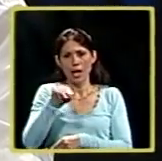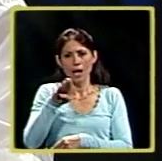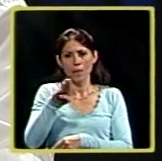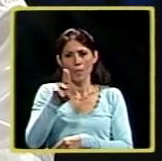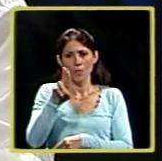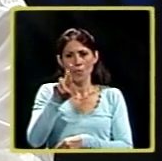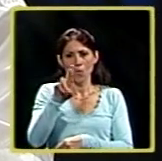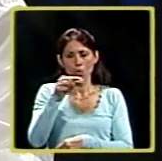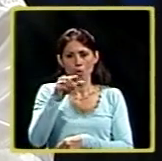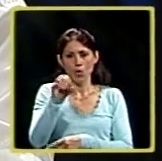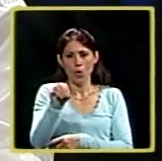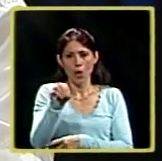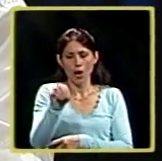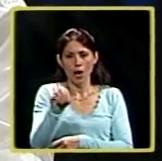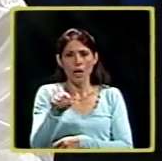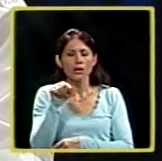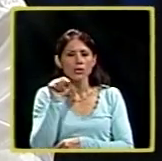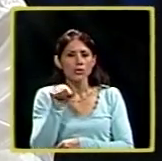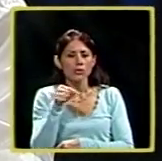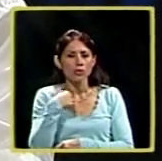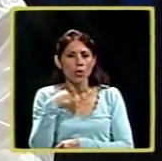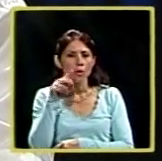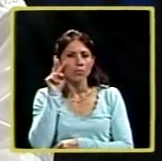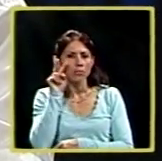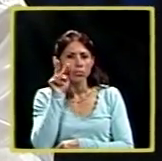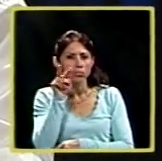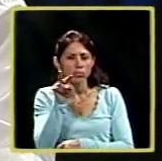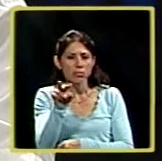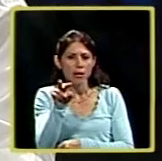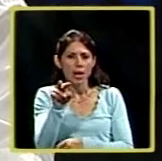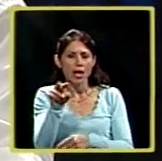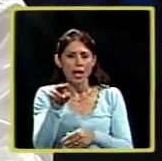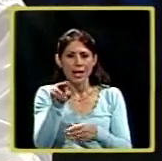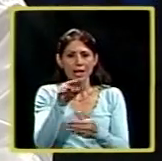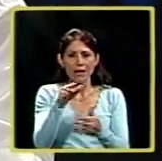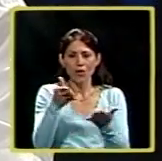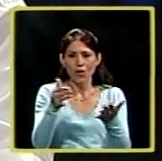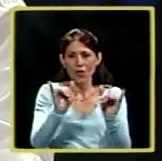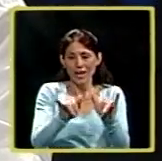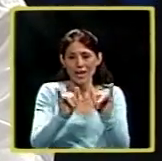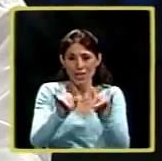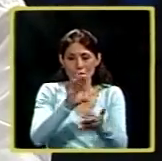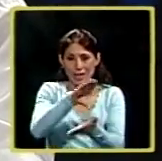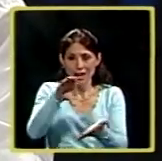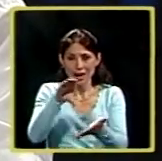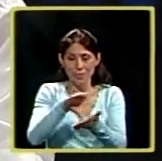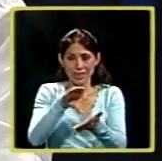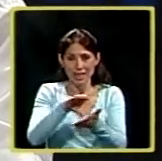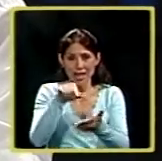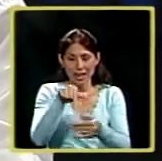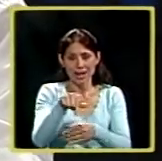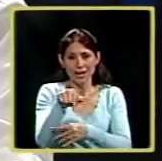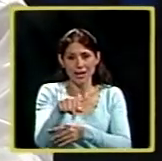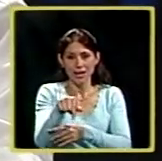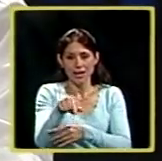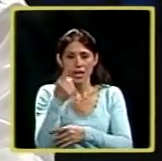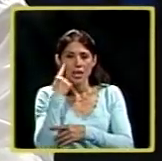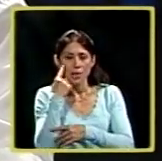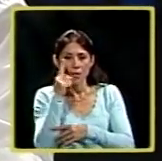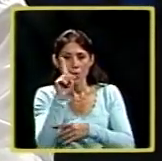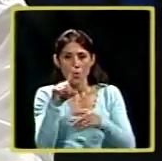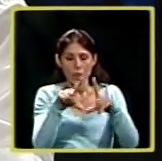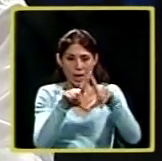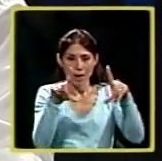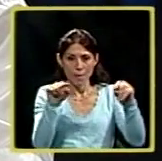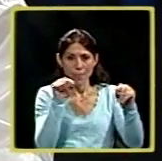los restos de la capital de Hamburgo y una placa puesta por